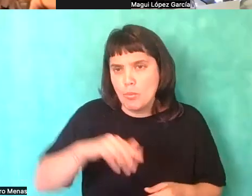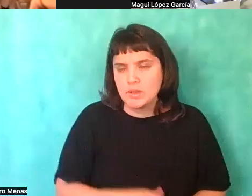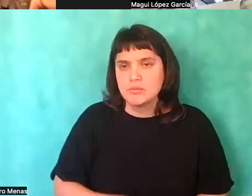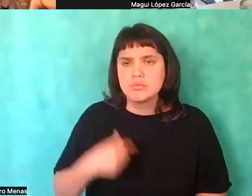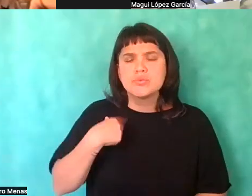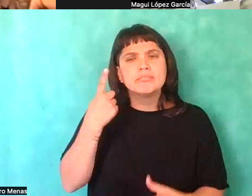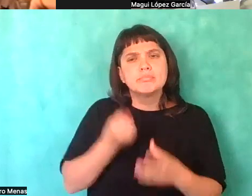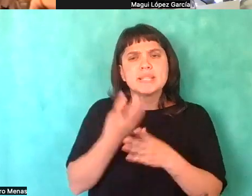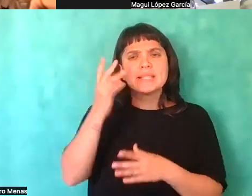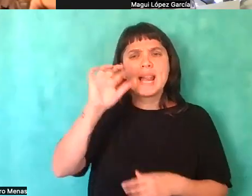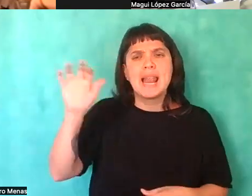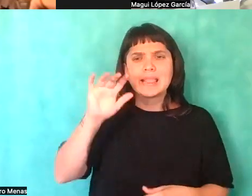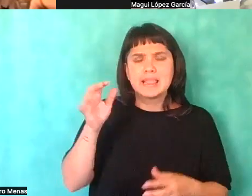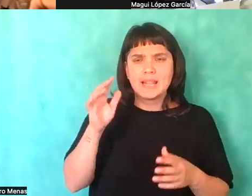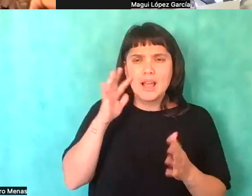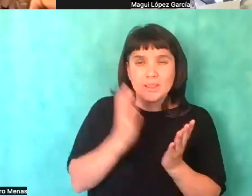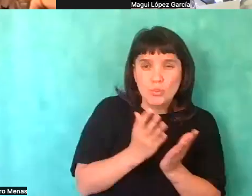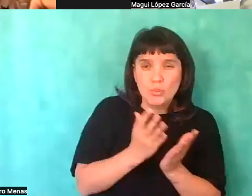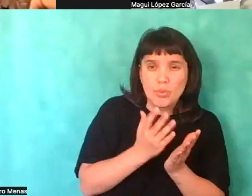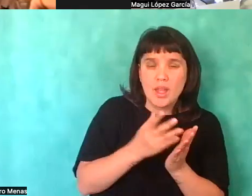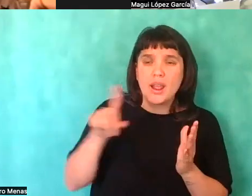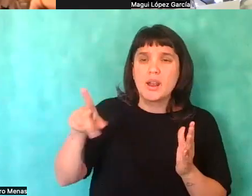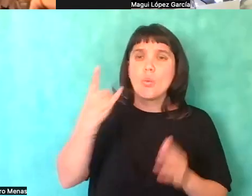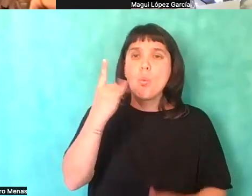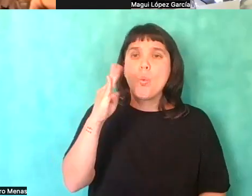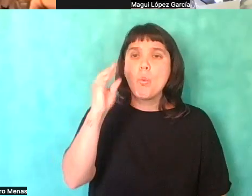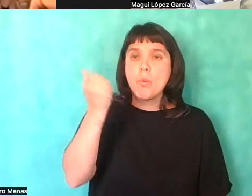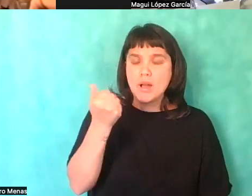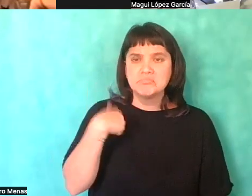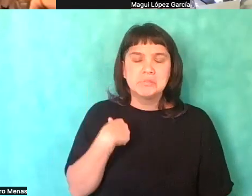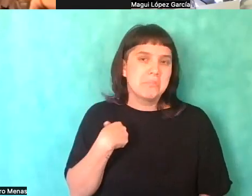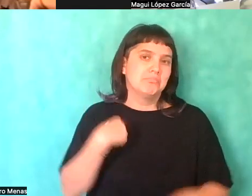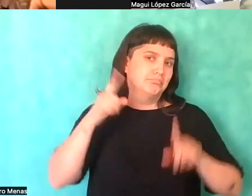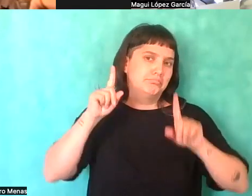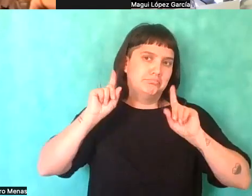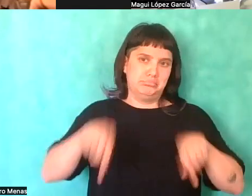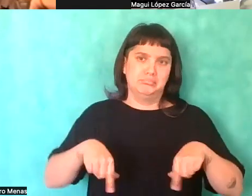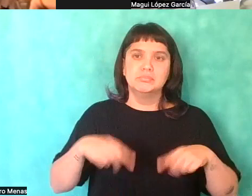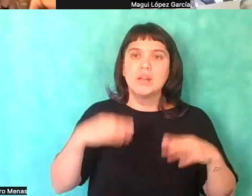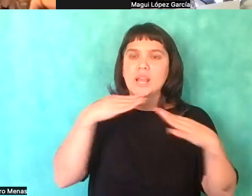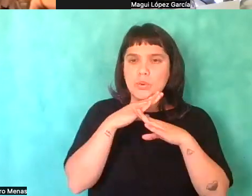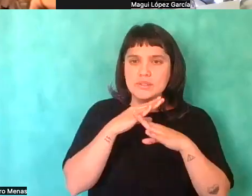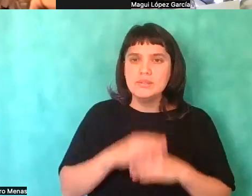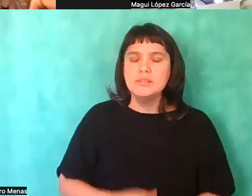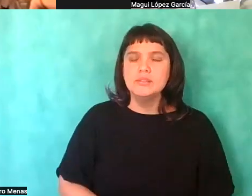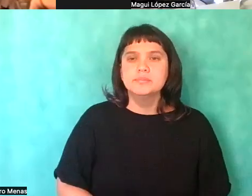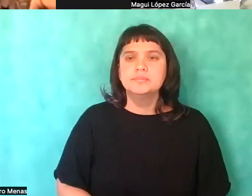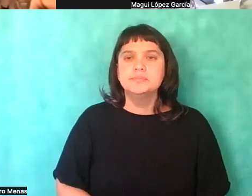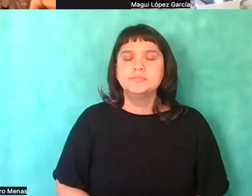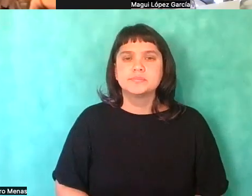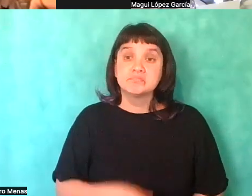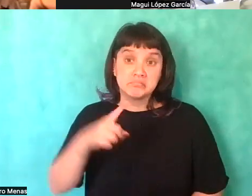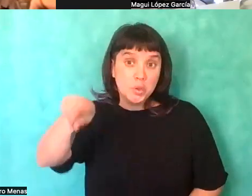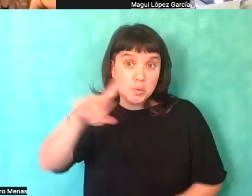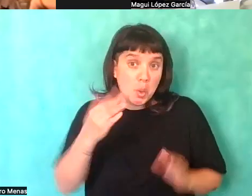estudiar letras en la UBA y honestamente no tenía ni idea ni de lo que era la lingüística. Creo que no sé si les habrá pasado a ustedes,